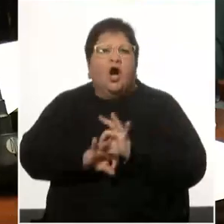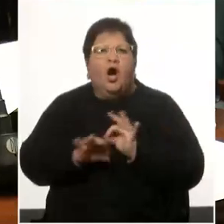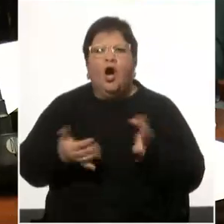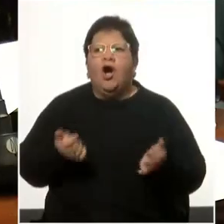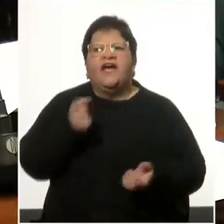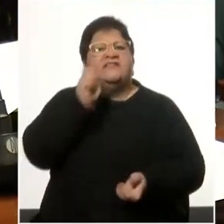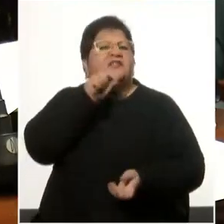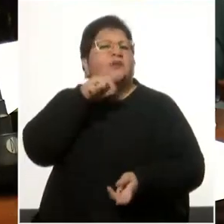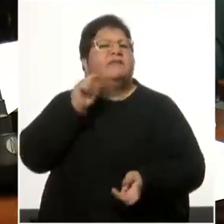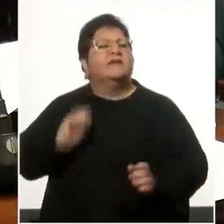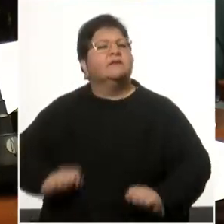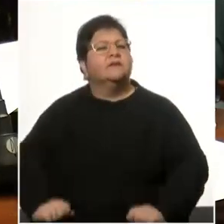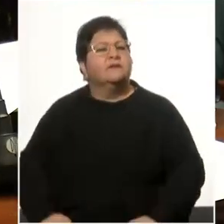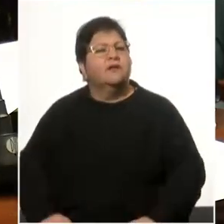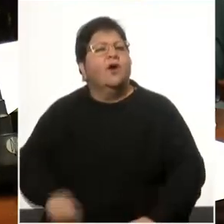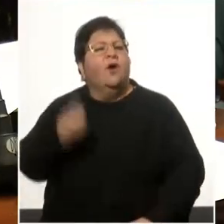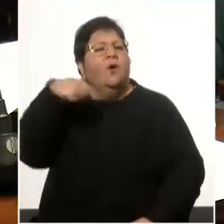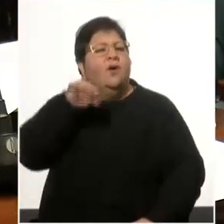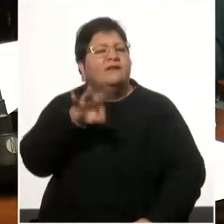¿O este tuit?